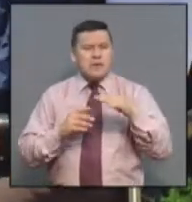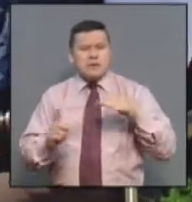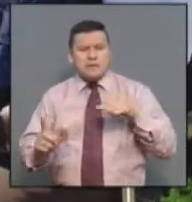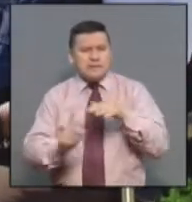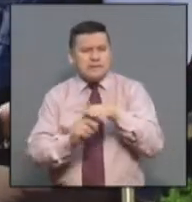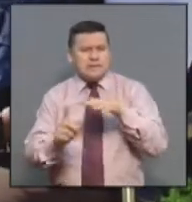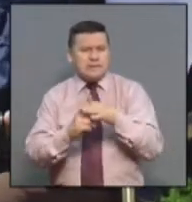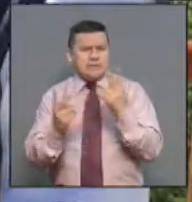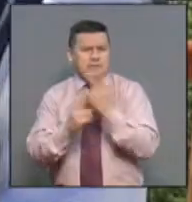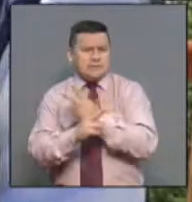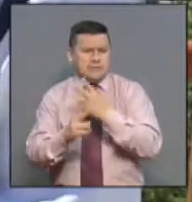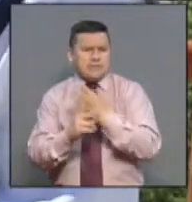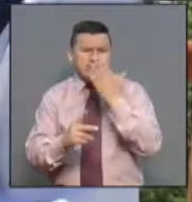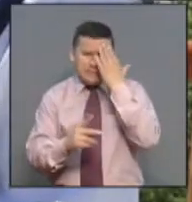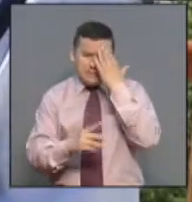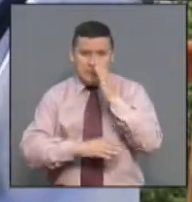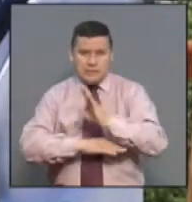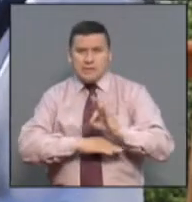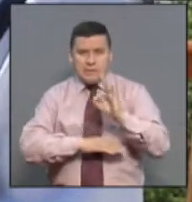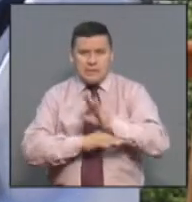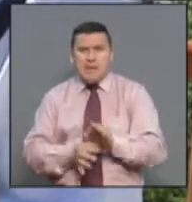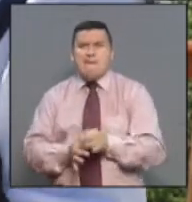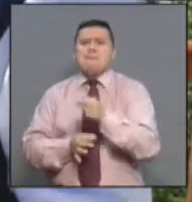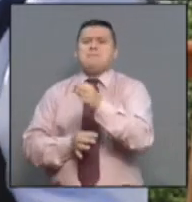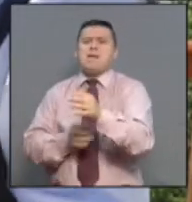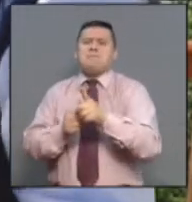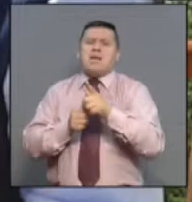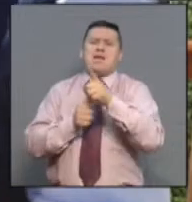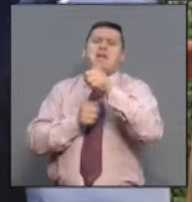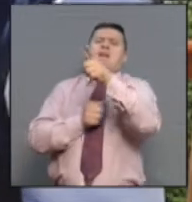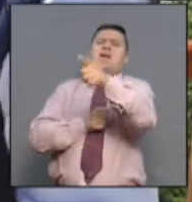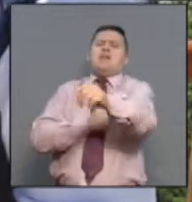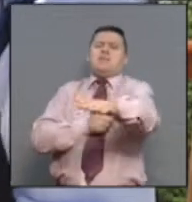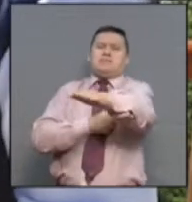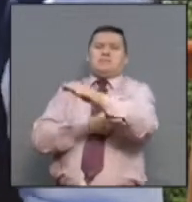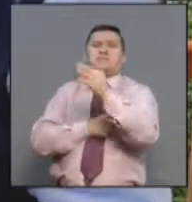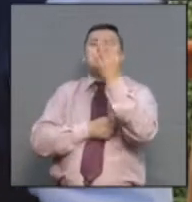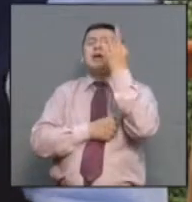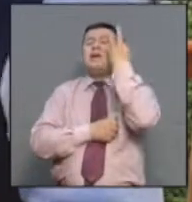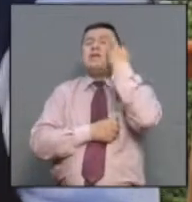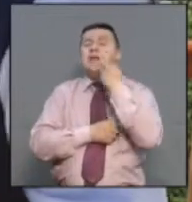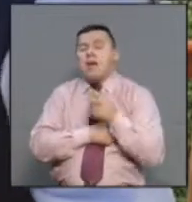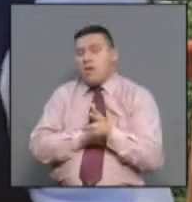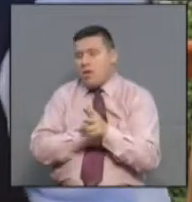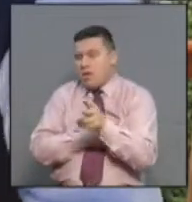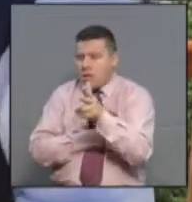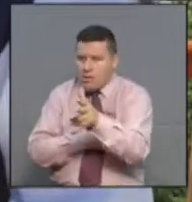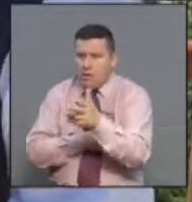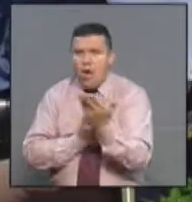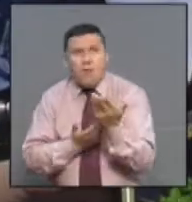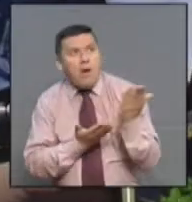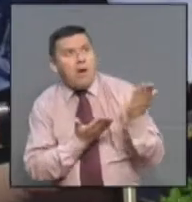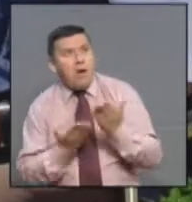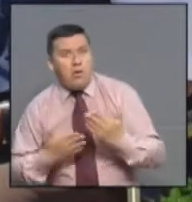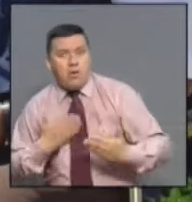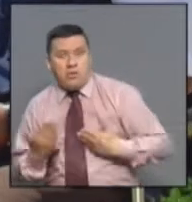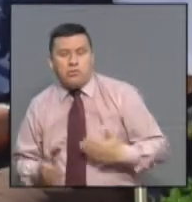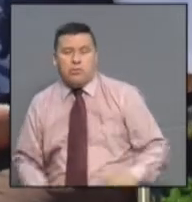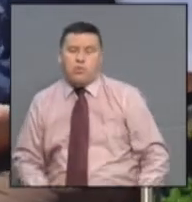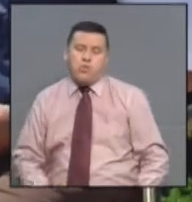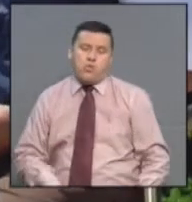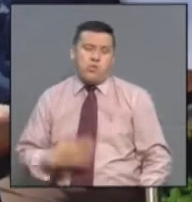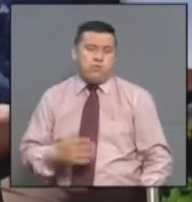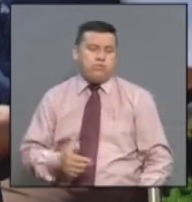por la violencia. La ESAP está llegando a esos municipios que son muy apartados, que se requieren hasta 2-3 días de camino. ¿Cómo ha sido la receptividad de la gente? No, ha